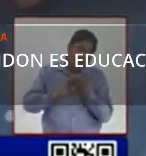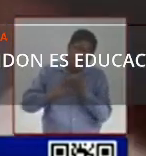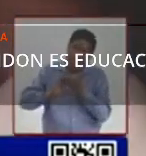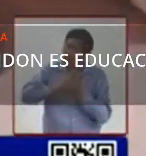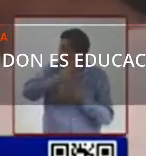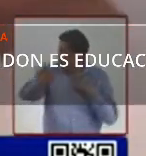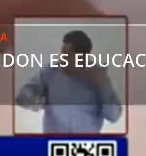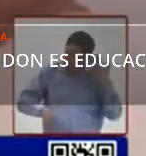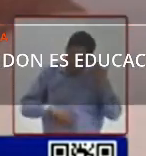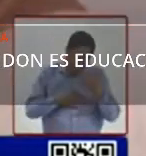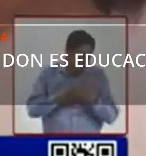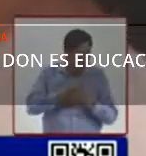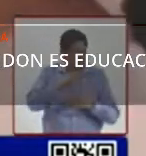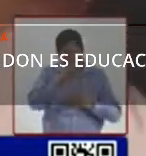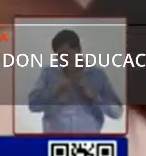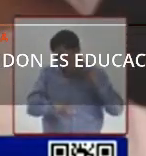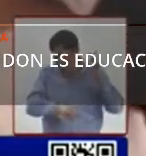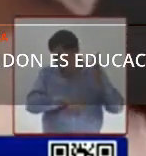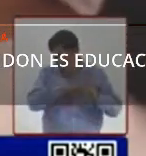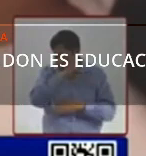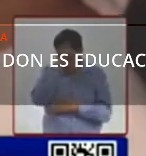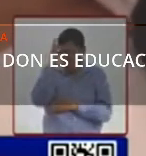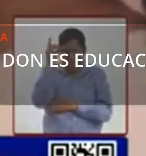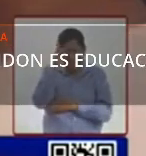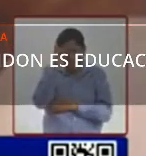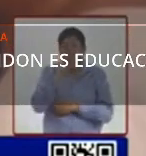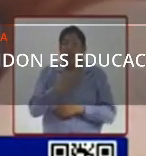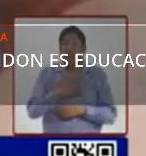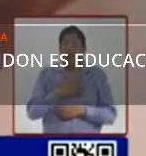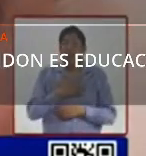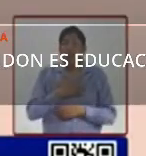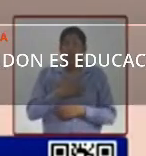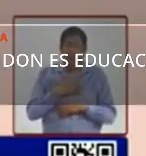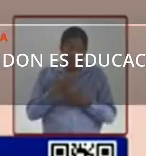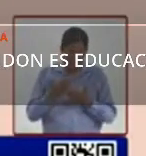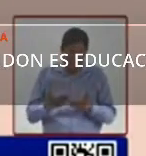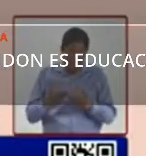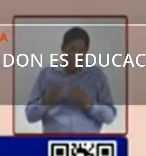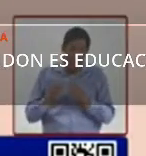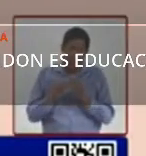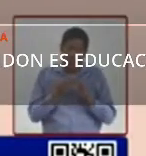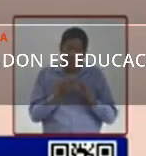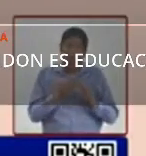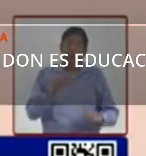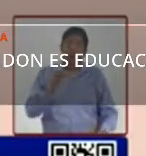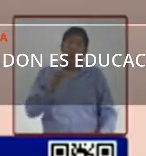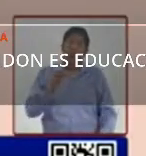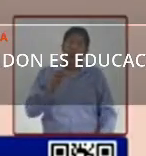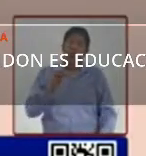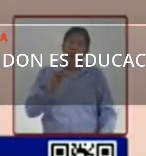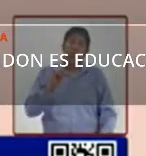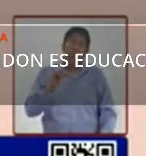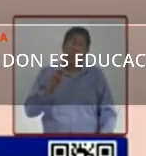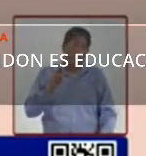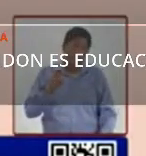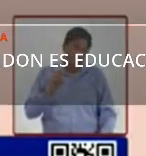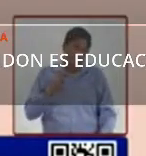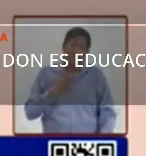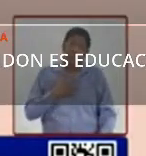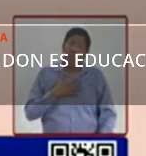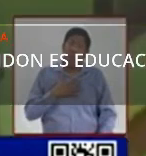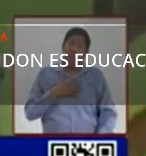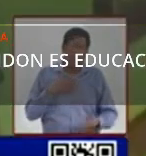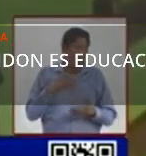la población de Bolivia y especialmente a mi pueblo de Mineros y a mis alumnos, que creo